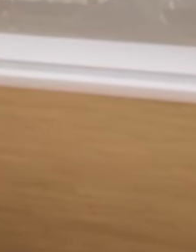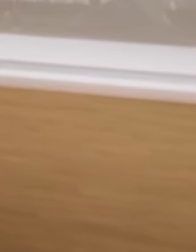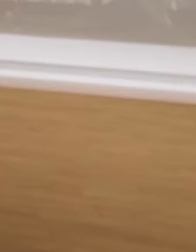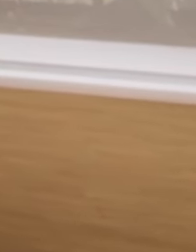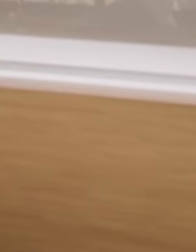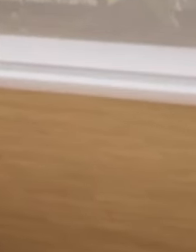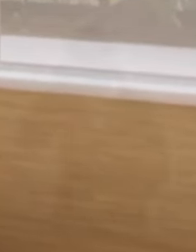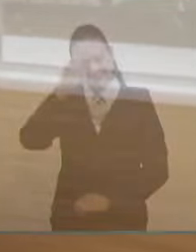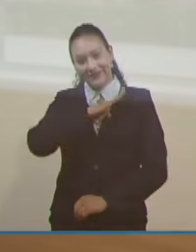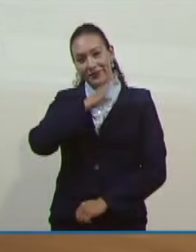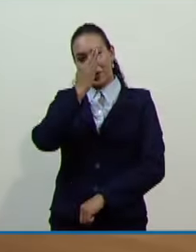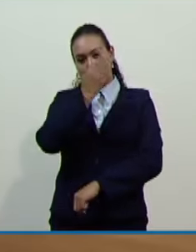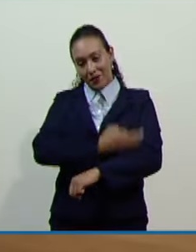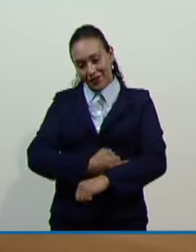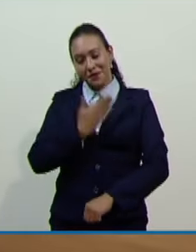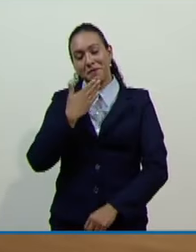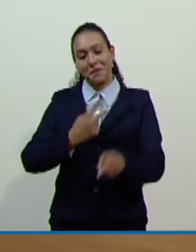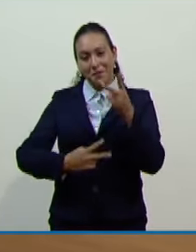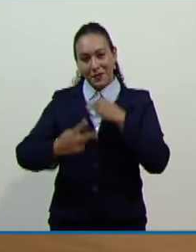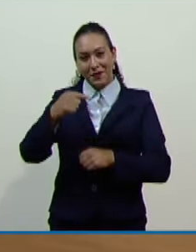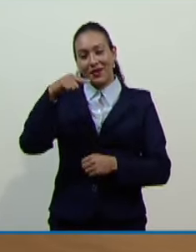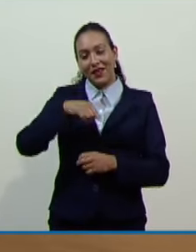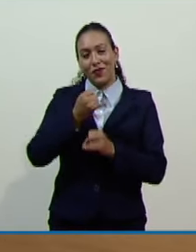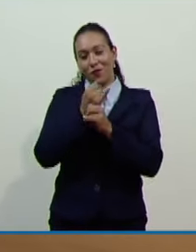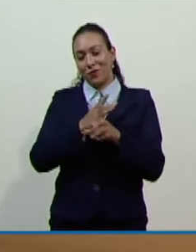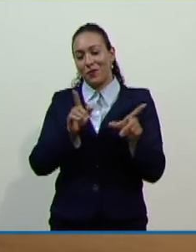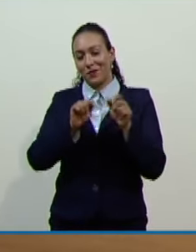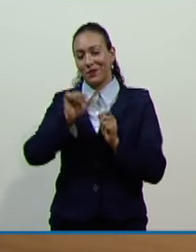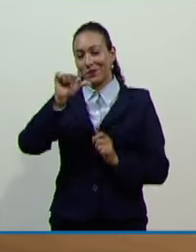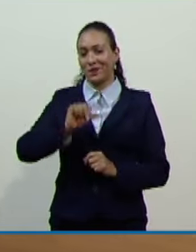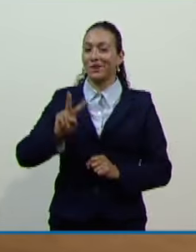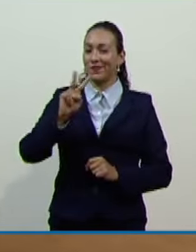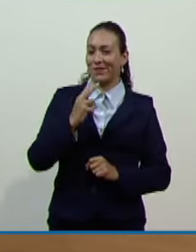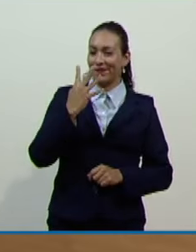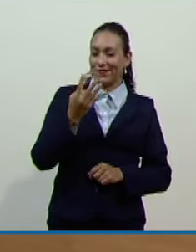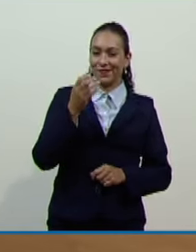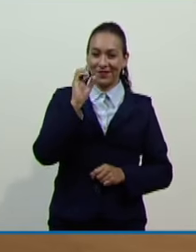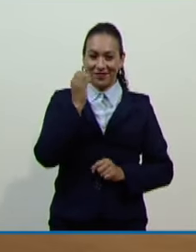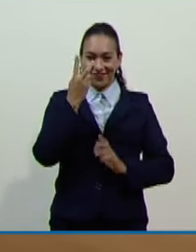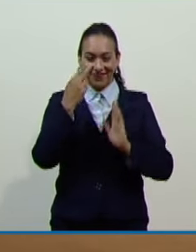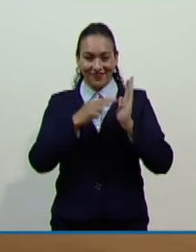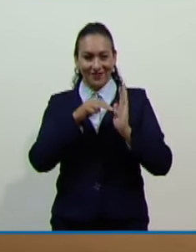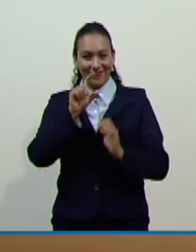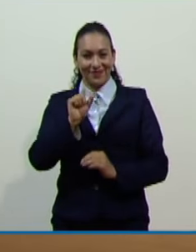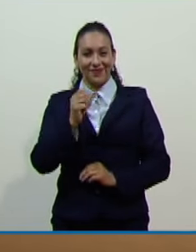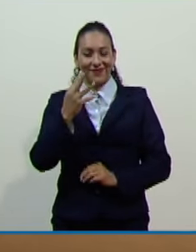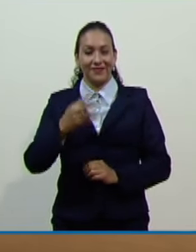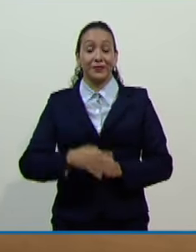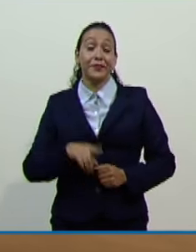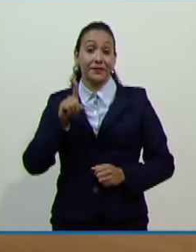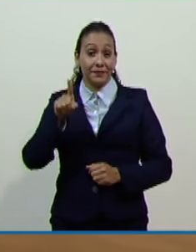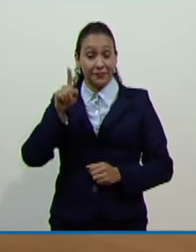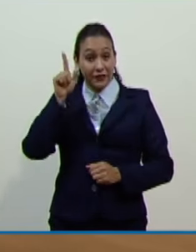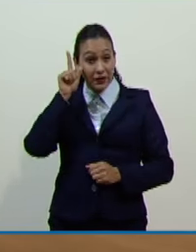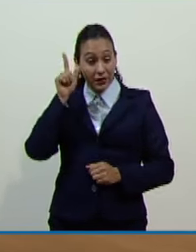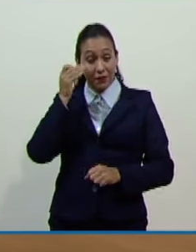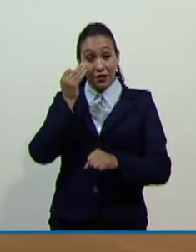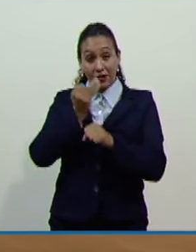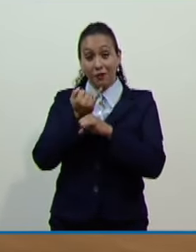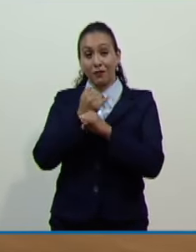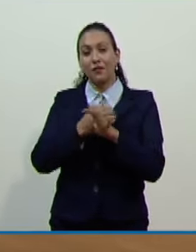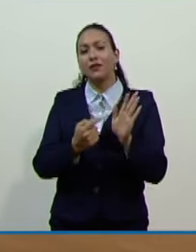Muy buenas tardes, le doy la bienvenida a este corte informativo hoy viernes 4 de octubre de 2024. Soy Laura Murillo y en los